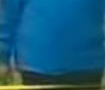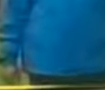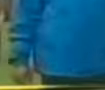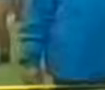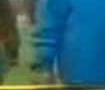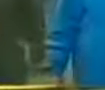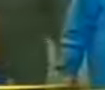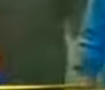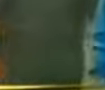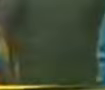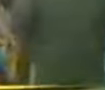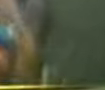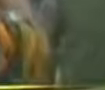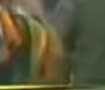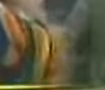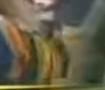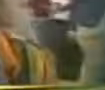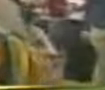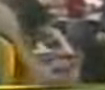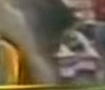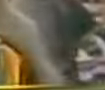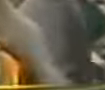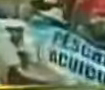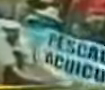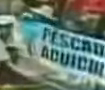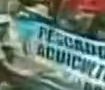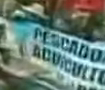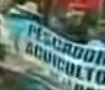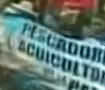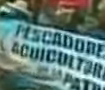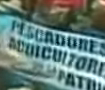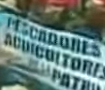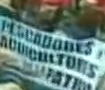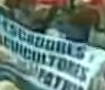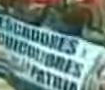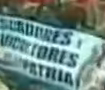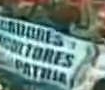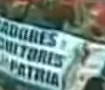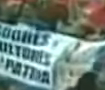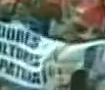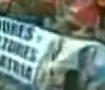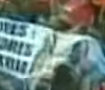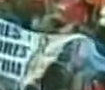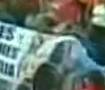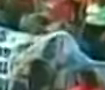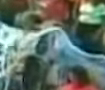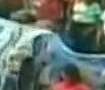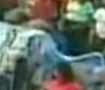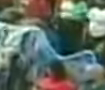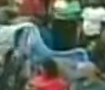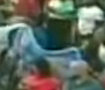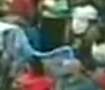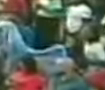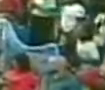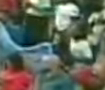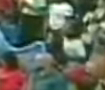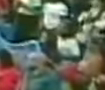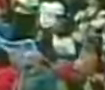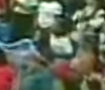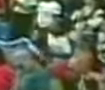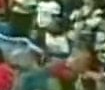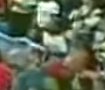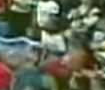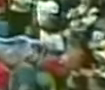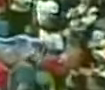Nueva Época, obtiene las propuestas hechas desde todos los sectores productivos de la nación y el Poder